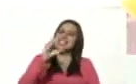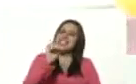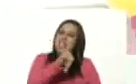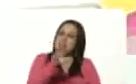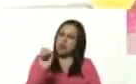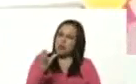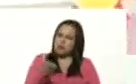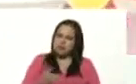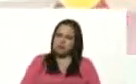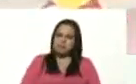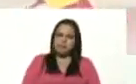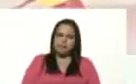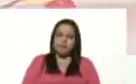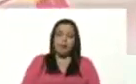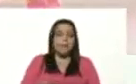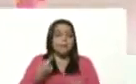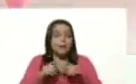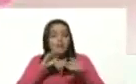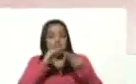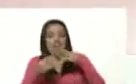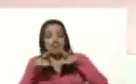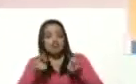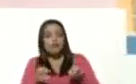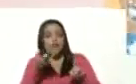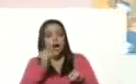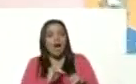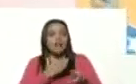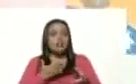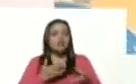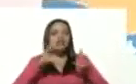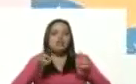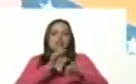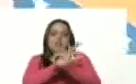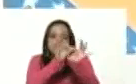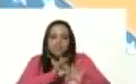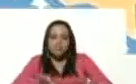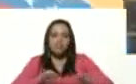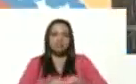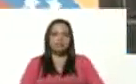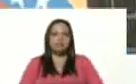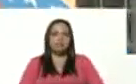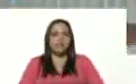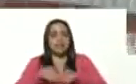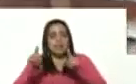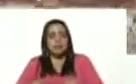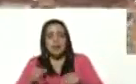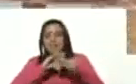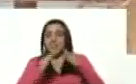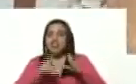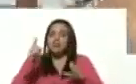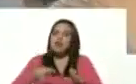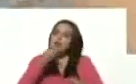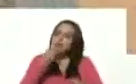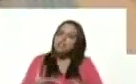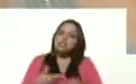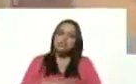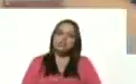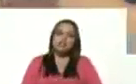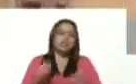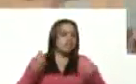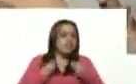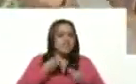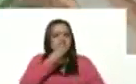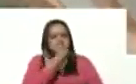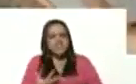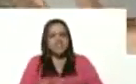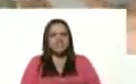bien. El Barrio Nuevo viene a establecer una nueva dinámica, que es que también el barrio es bonito y es donde se vive bien